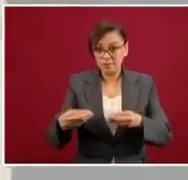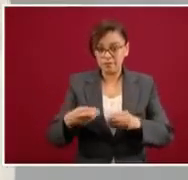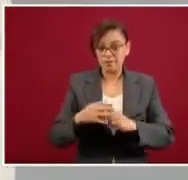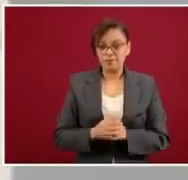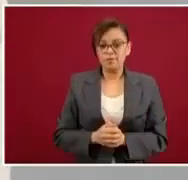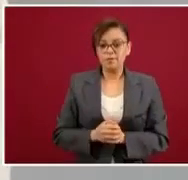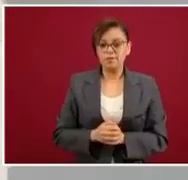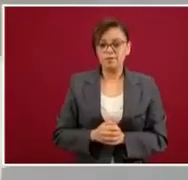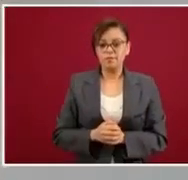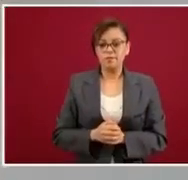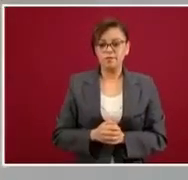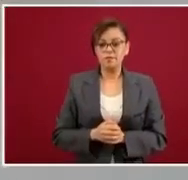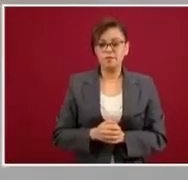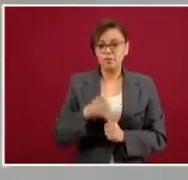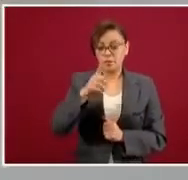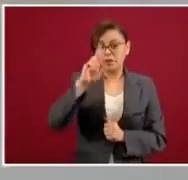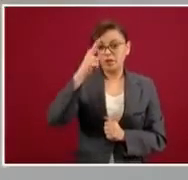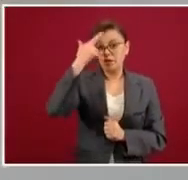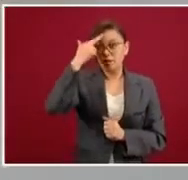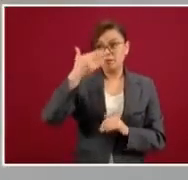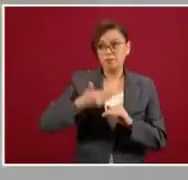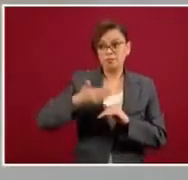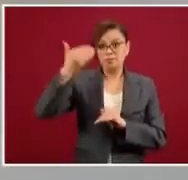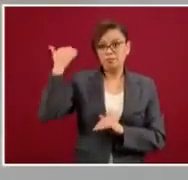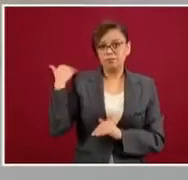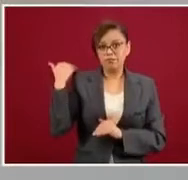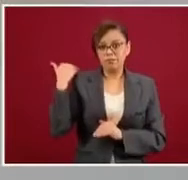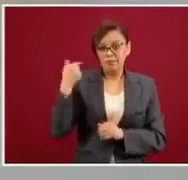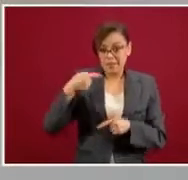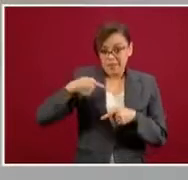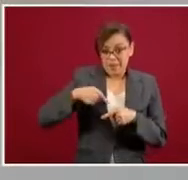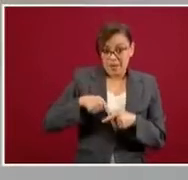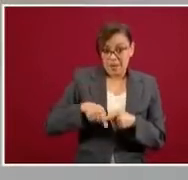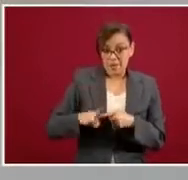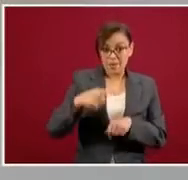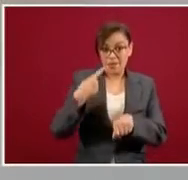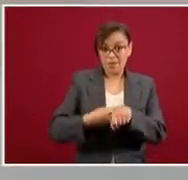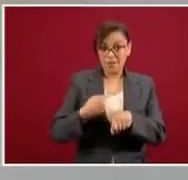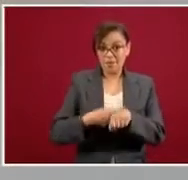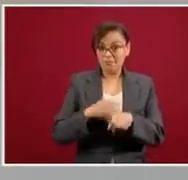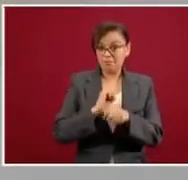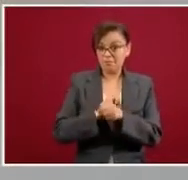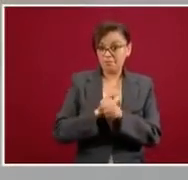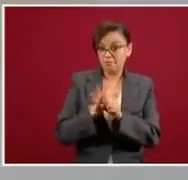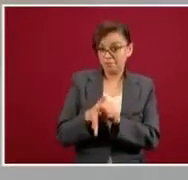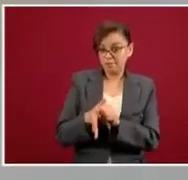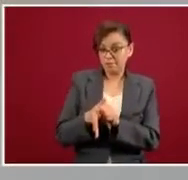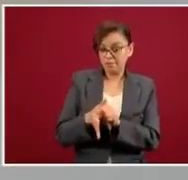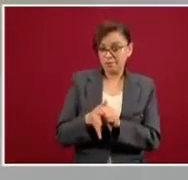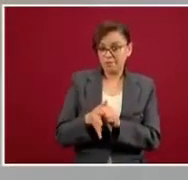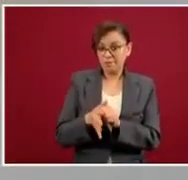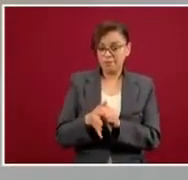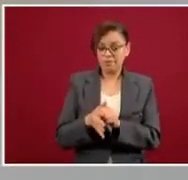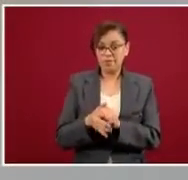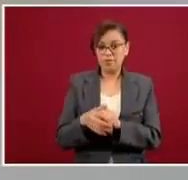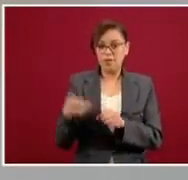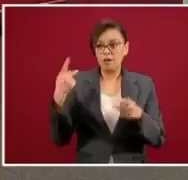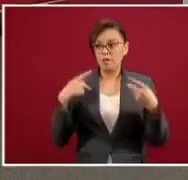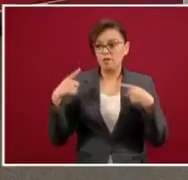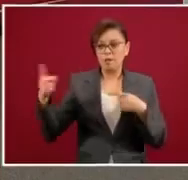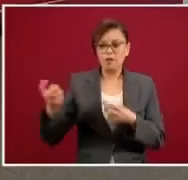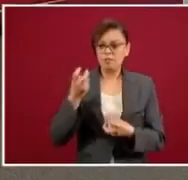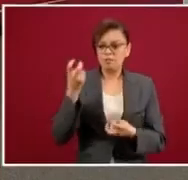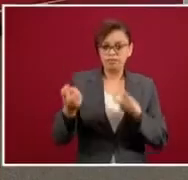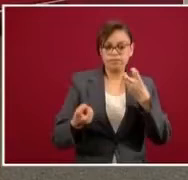recordarán, que es este fenómeno de estigmatización y ensañamiento contra las personas afectadas o